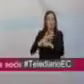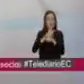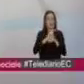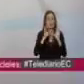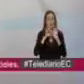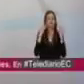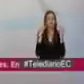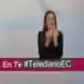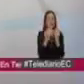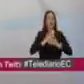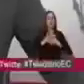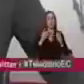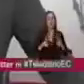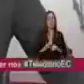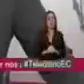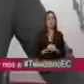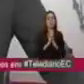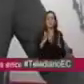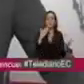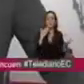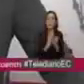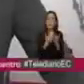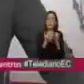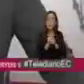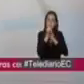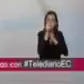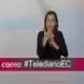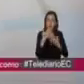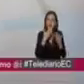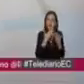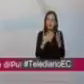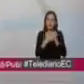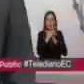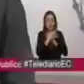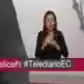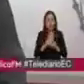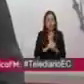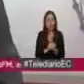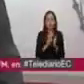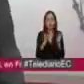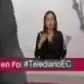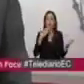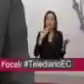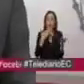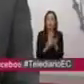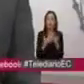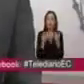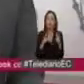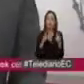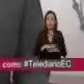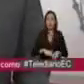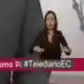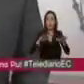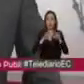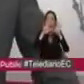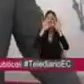mismos muy bien muchas gracias secretario por la información gracias a ver es un placer estar aquí muchas gracias agradecemos agustín galván secretario de